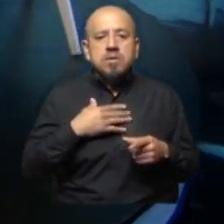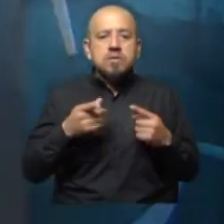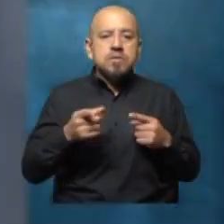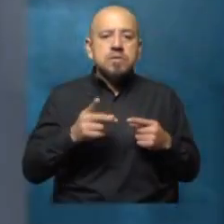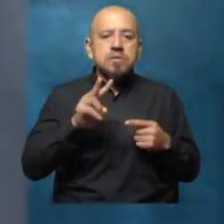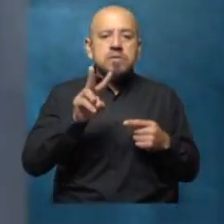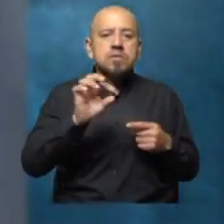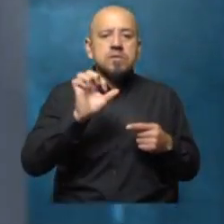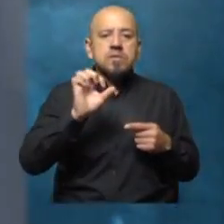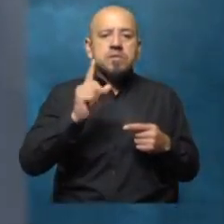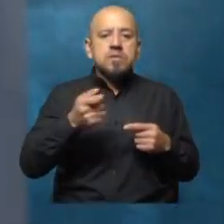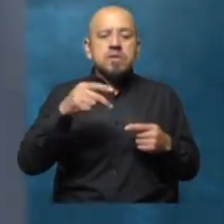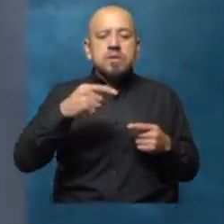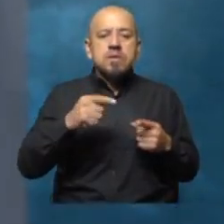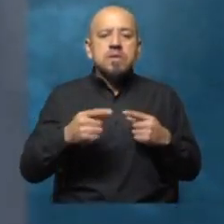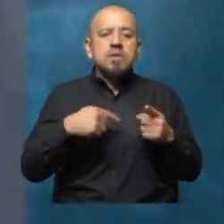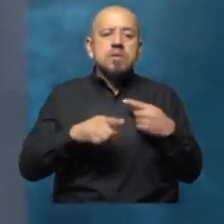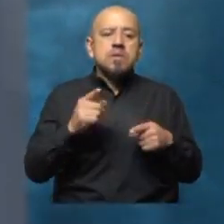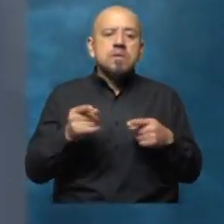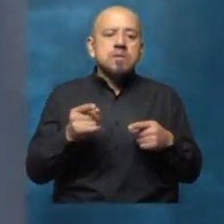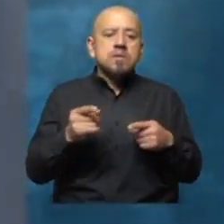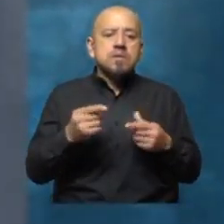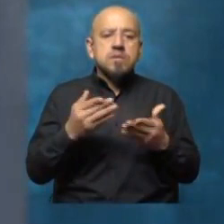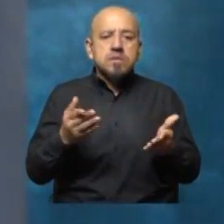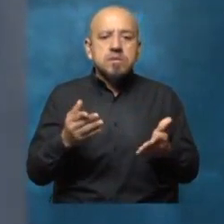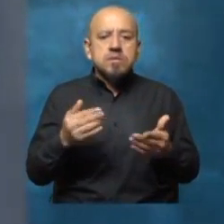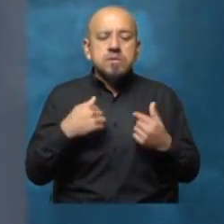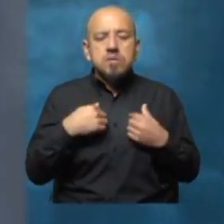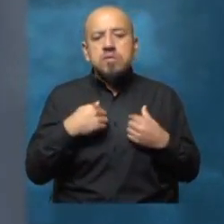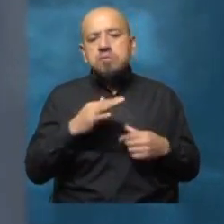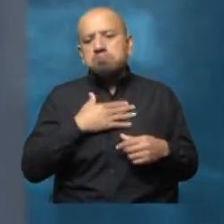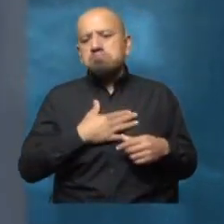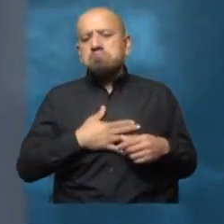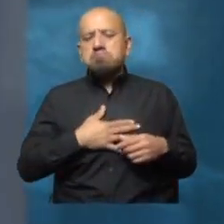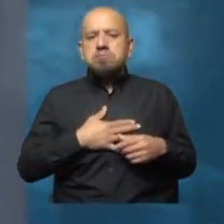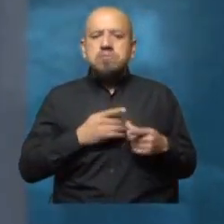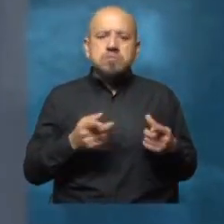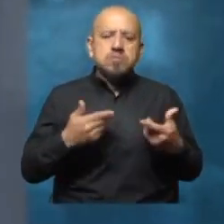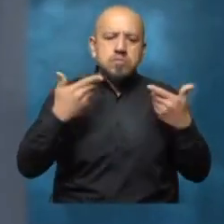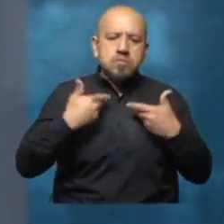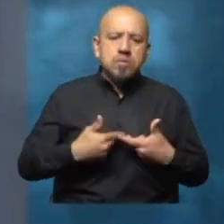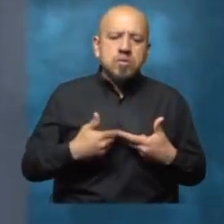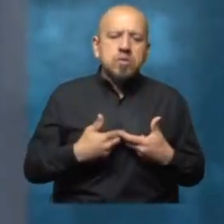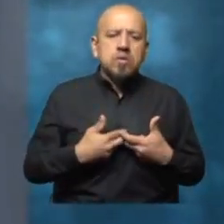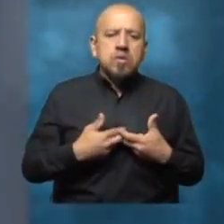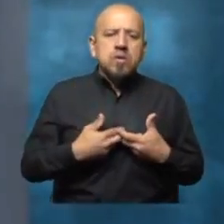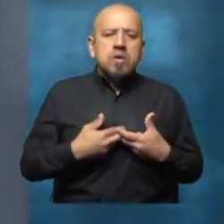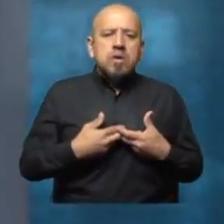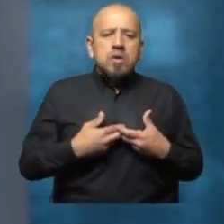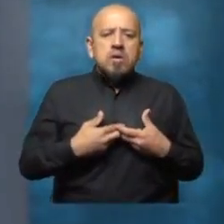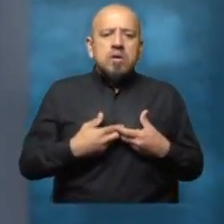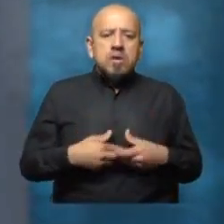pero este eso me gusta me gusta sentirme tranquila de poder ir dándole a mi cuerpo lo que quiere ahora